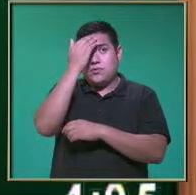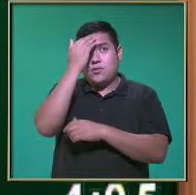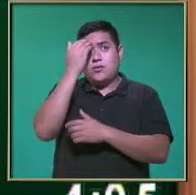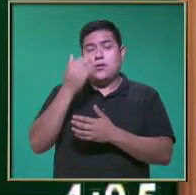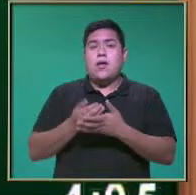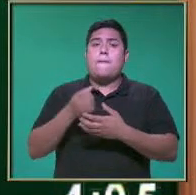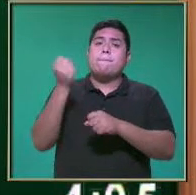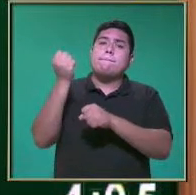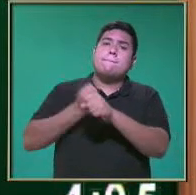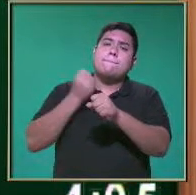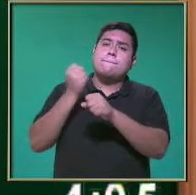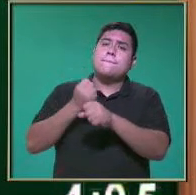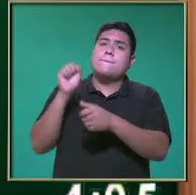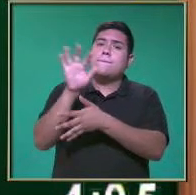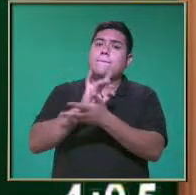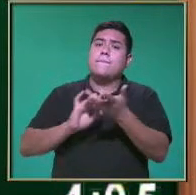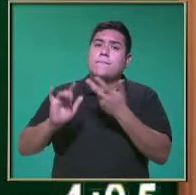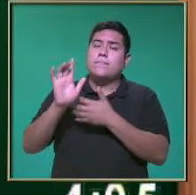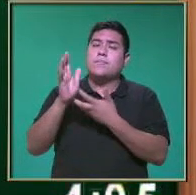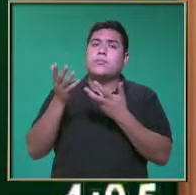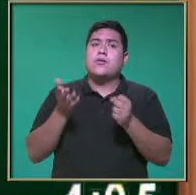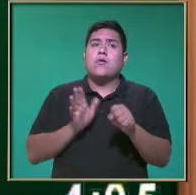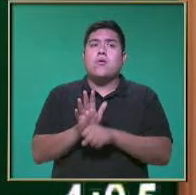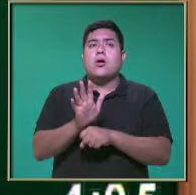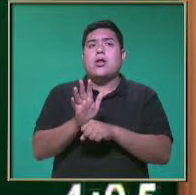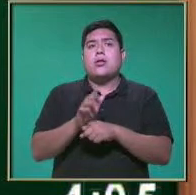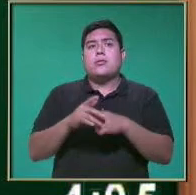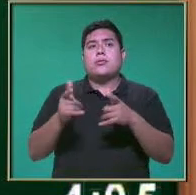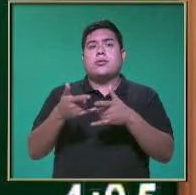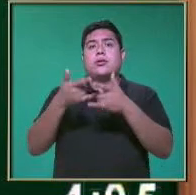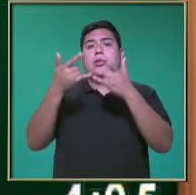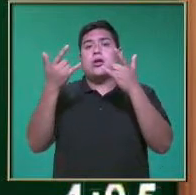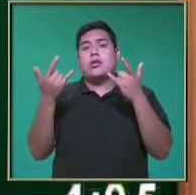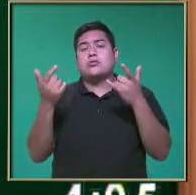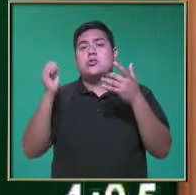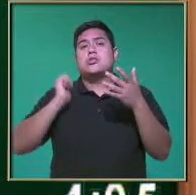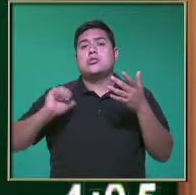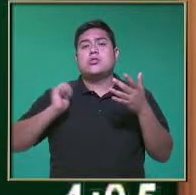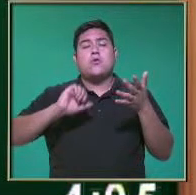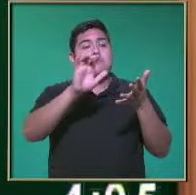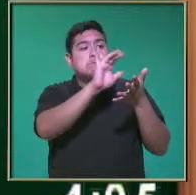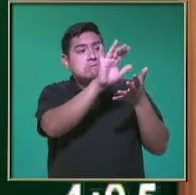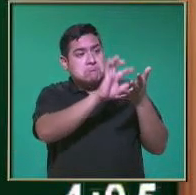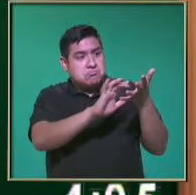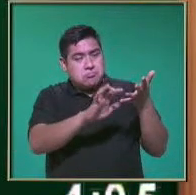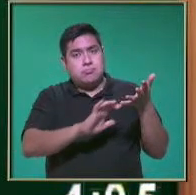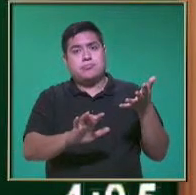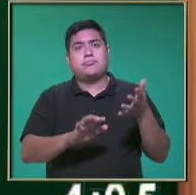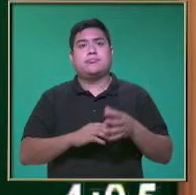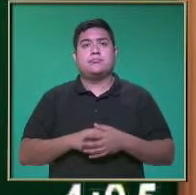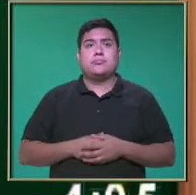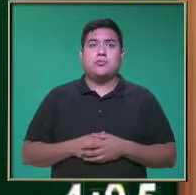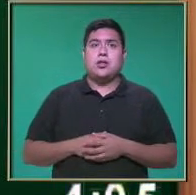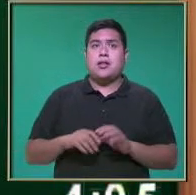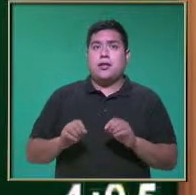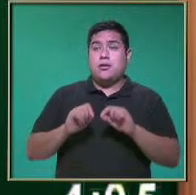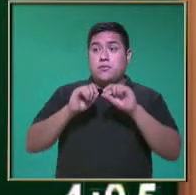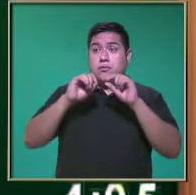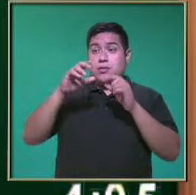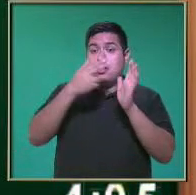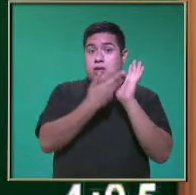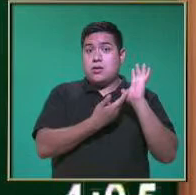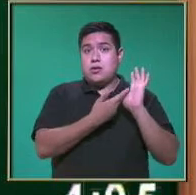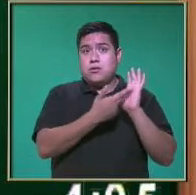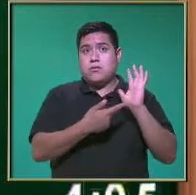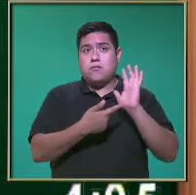social practice? ¿Cuál será nuestra práctica social? Read classic tales. Vamos a leer historias clásicas. Y ahí tenemos la imagen de